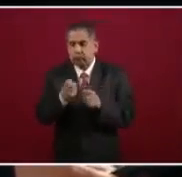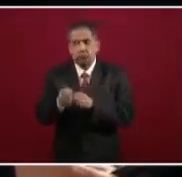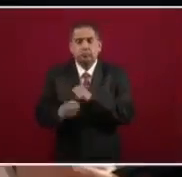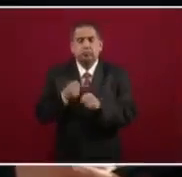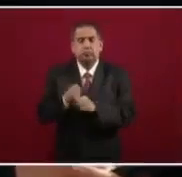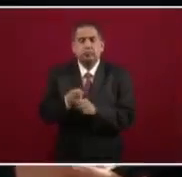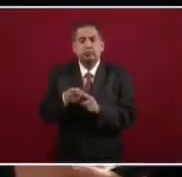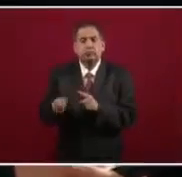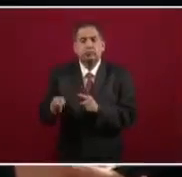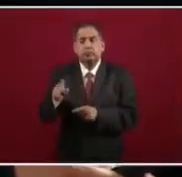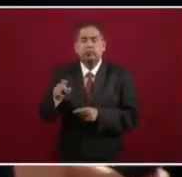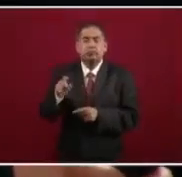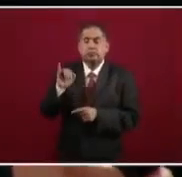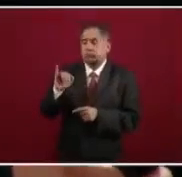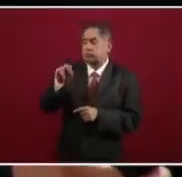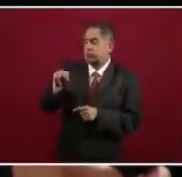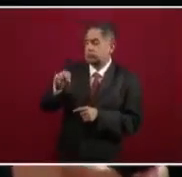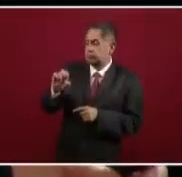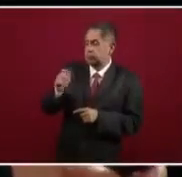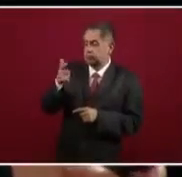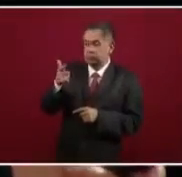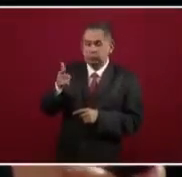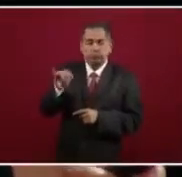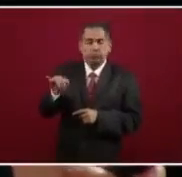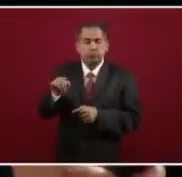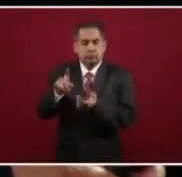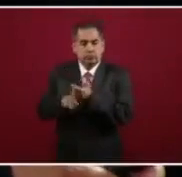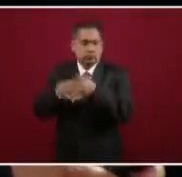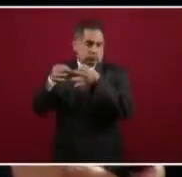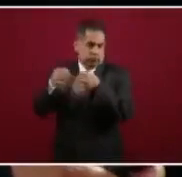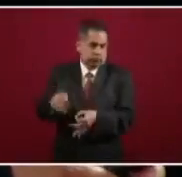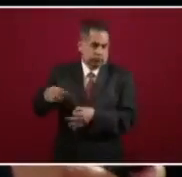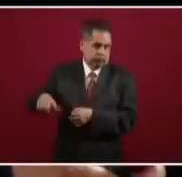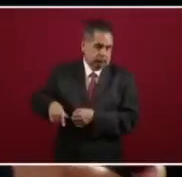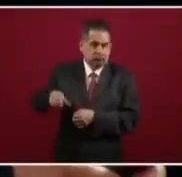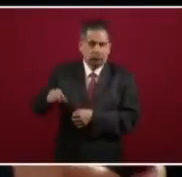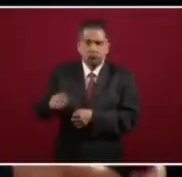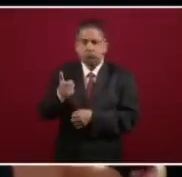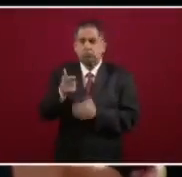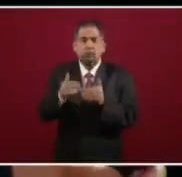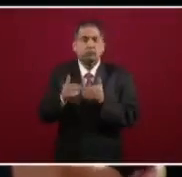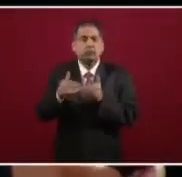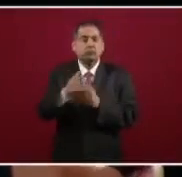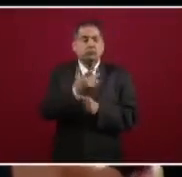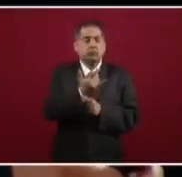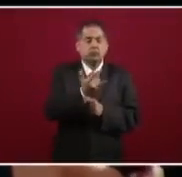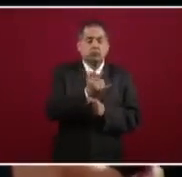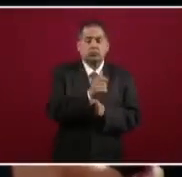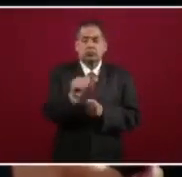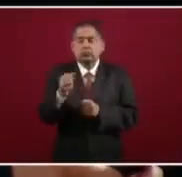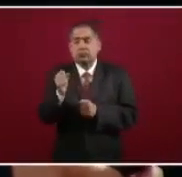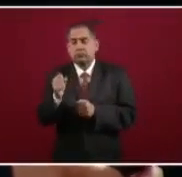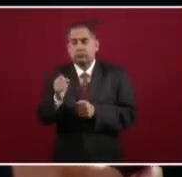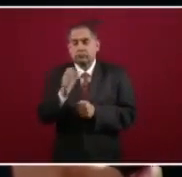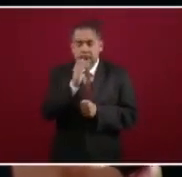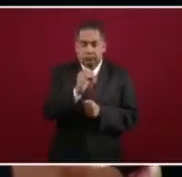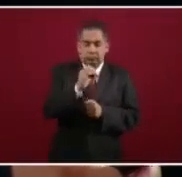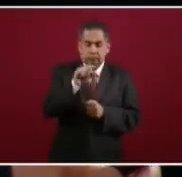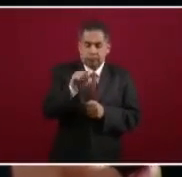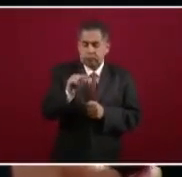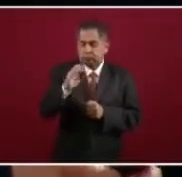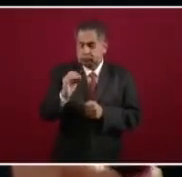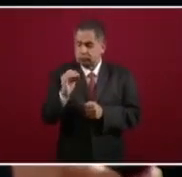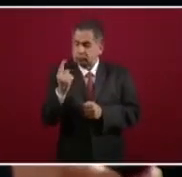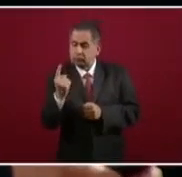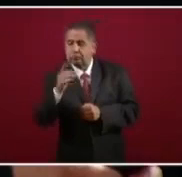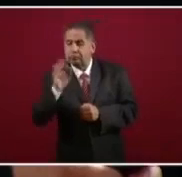de acuerdo con el inegi de organismo oficial la economía creció de julio a septiembre 0.01 por